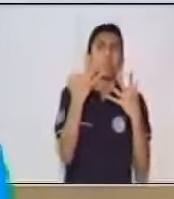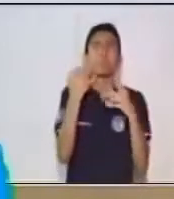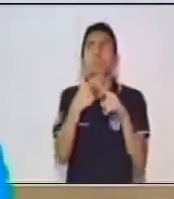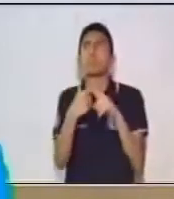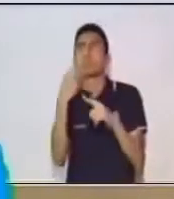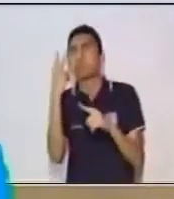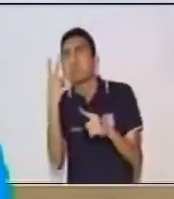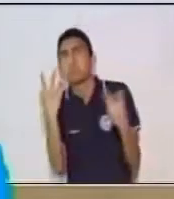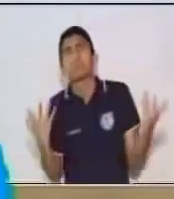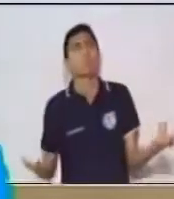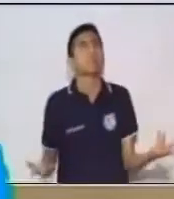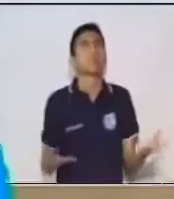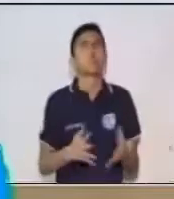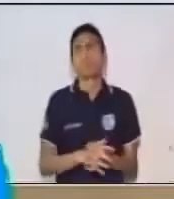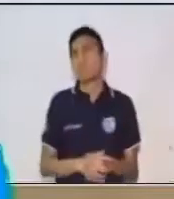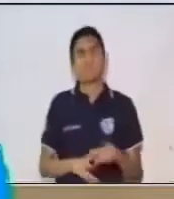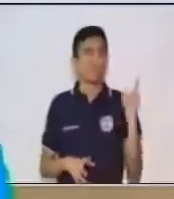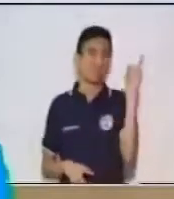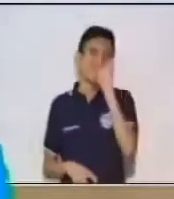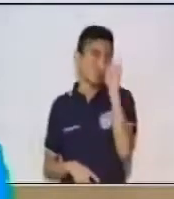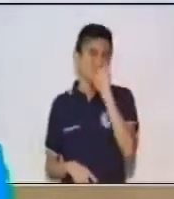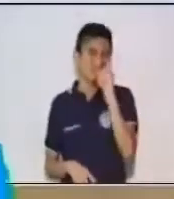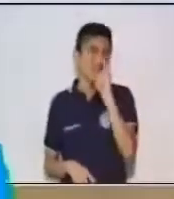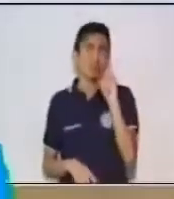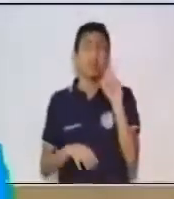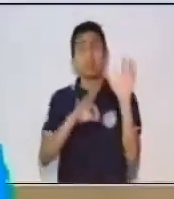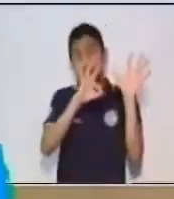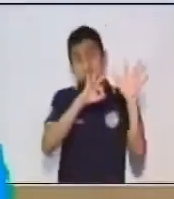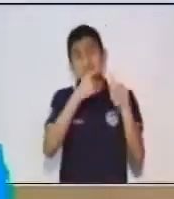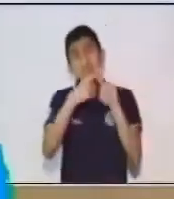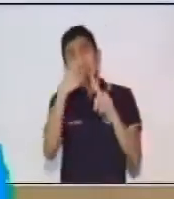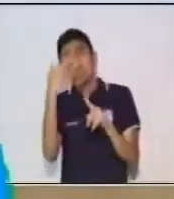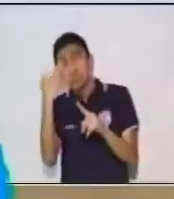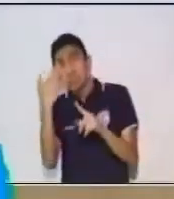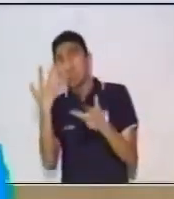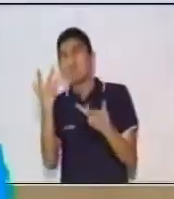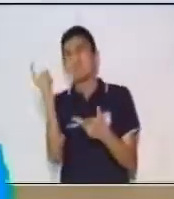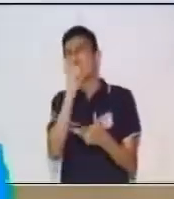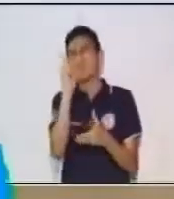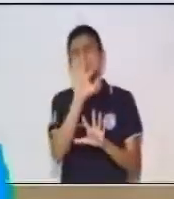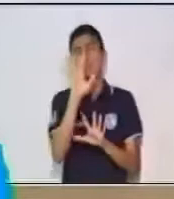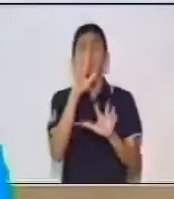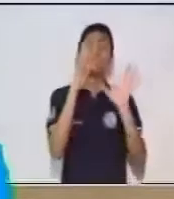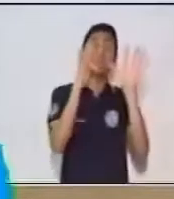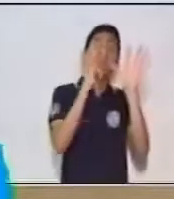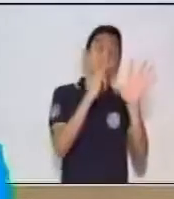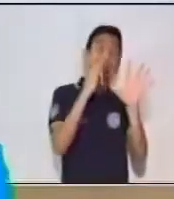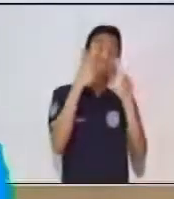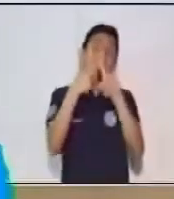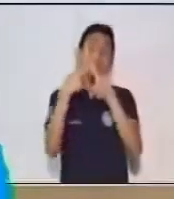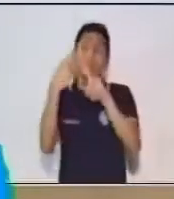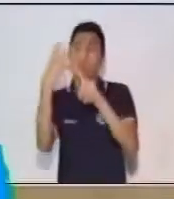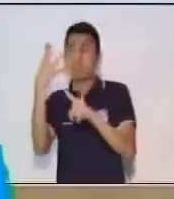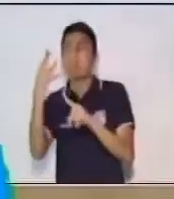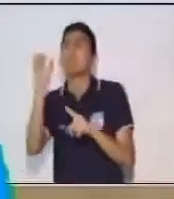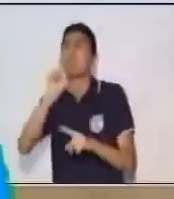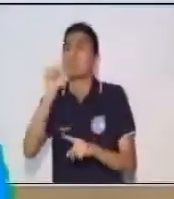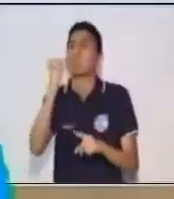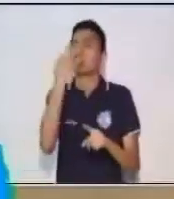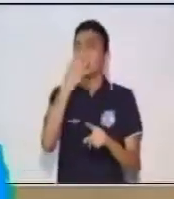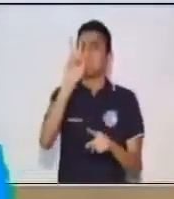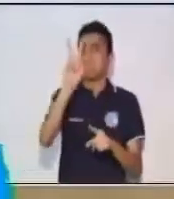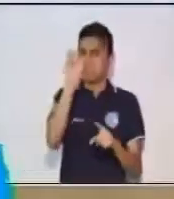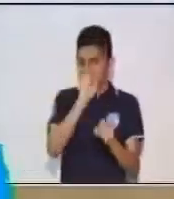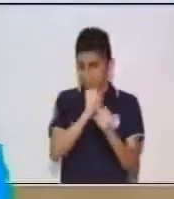2, no da 32. 8 por 3 da 24. Pero 8 por 4 nos da